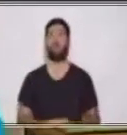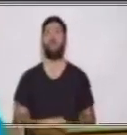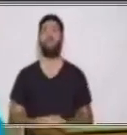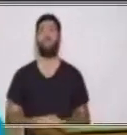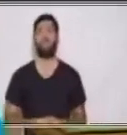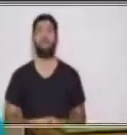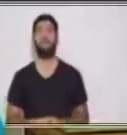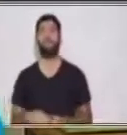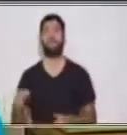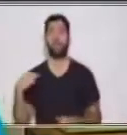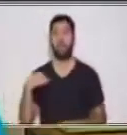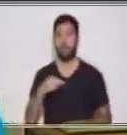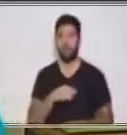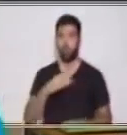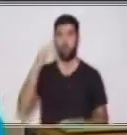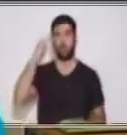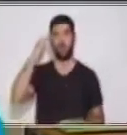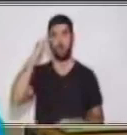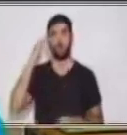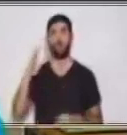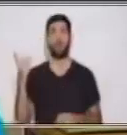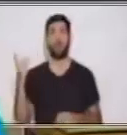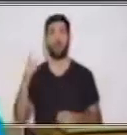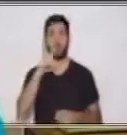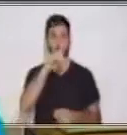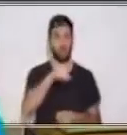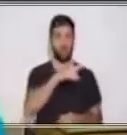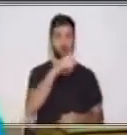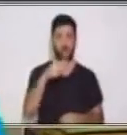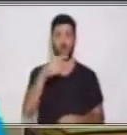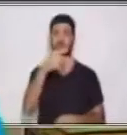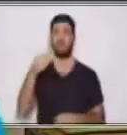Nosotros sabemos que alfa es igual